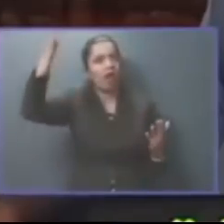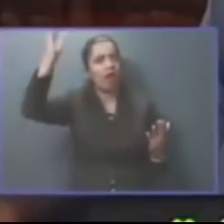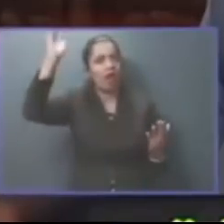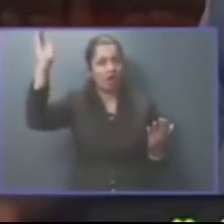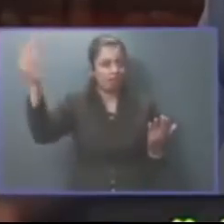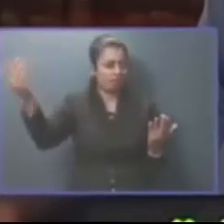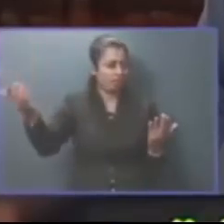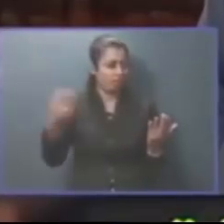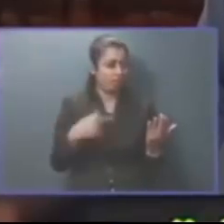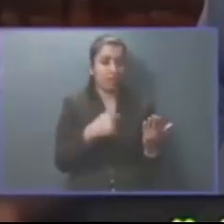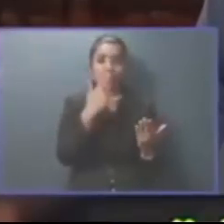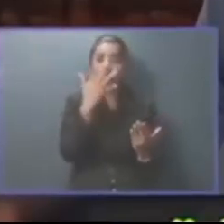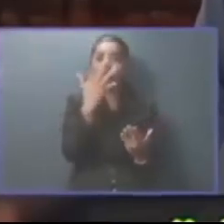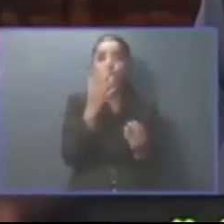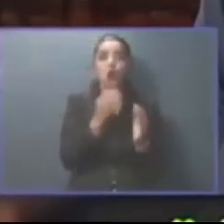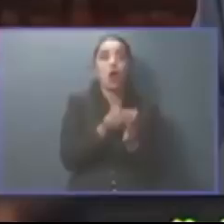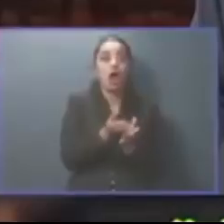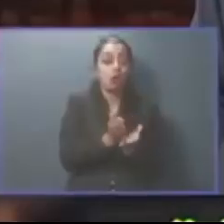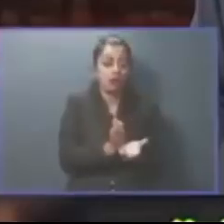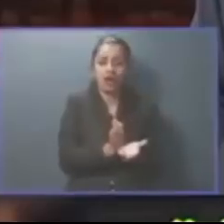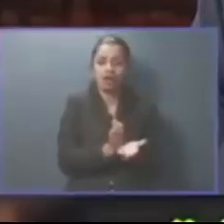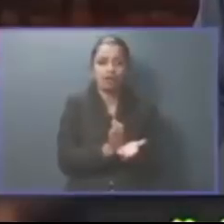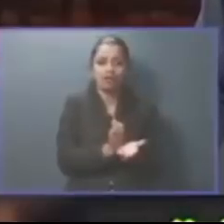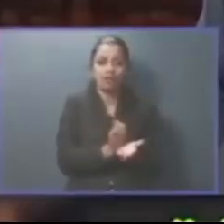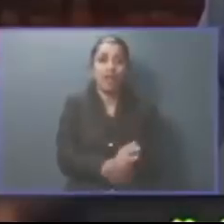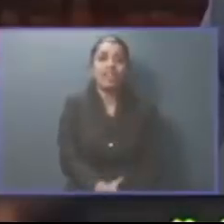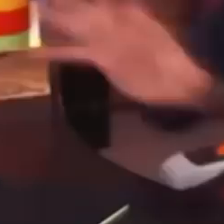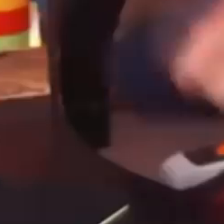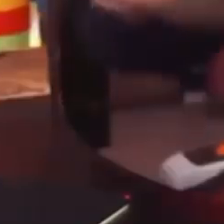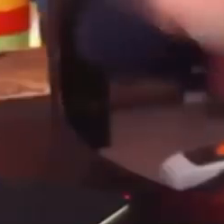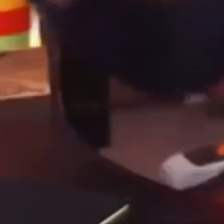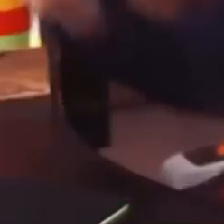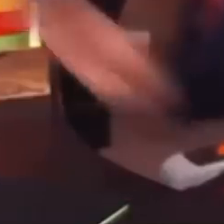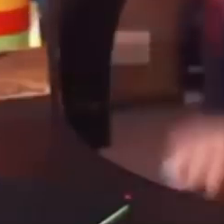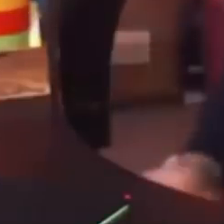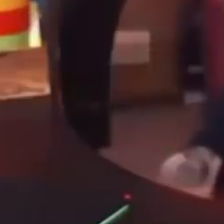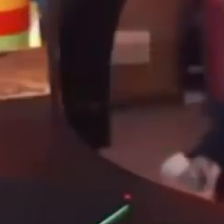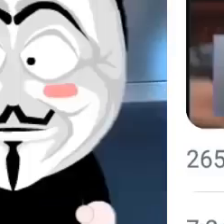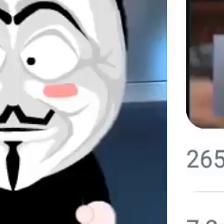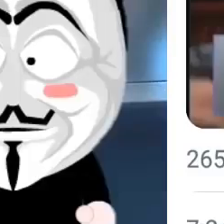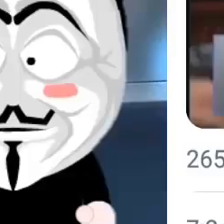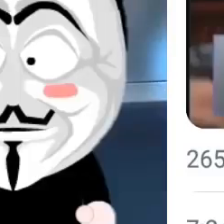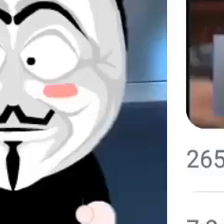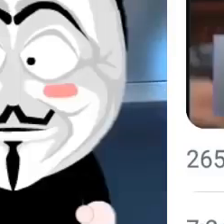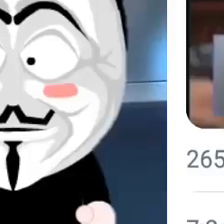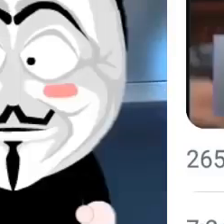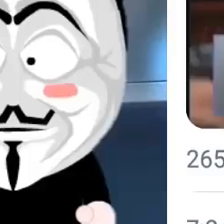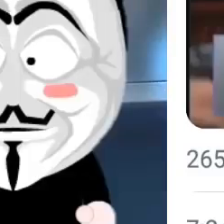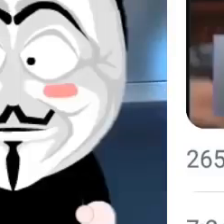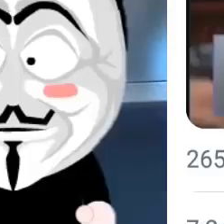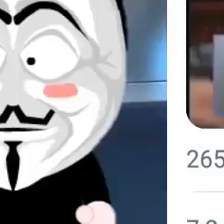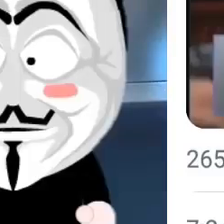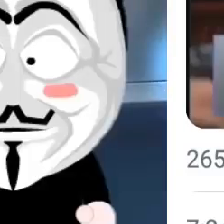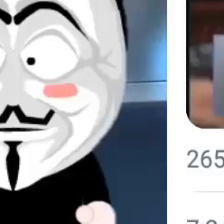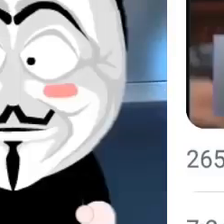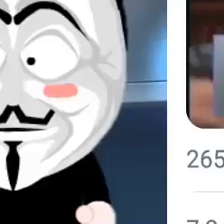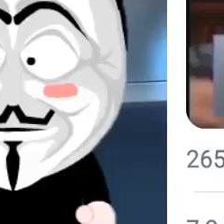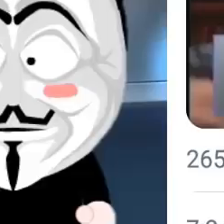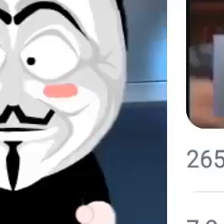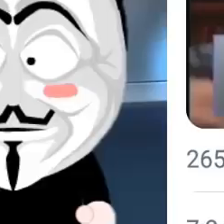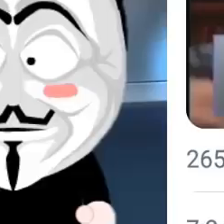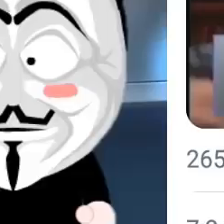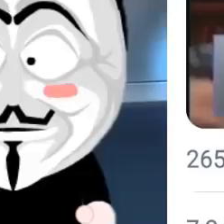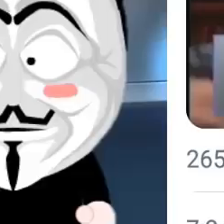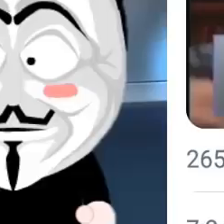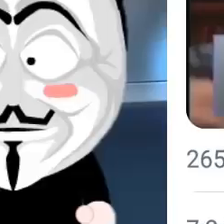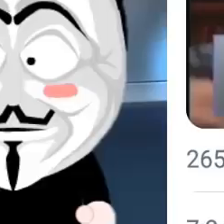dólares. Vea, no eran 5 aguacates, 5 millones de dólares. Ya me estoy poniendo nervioso. Y además el diputado se la dejó ir